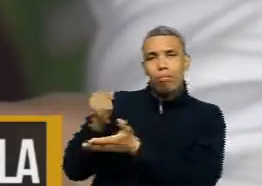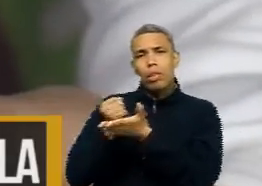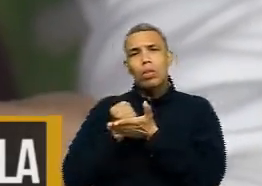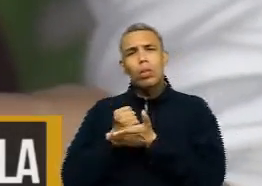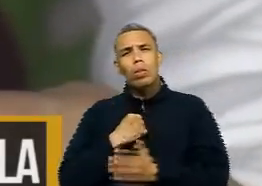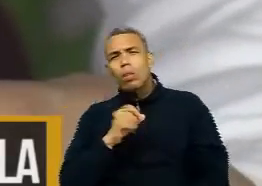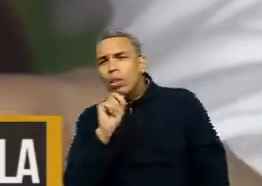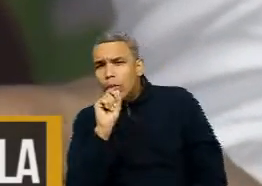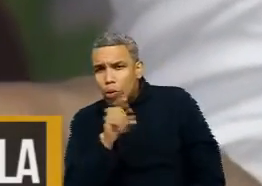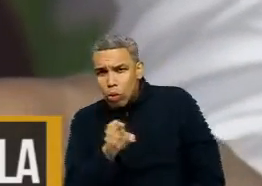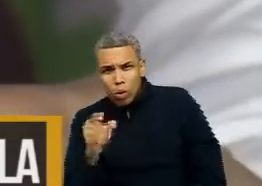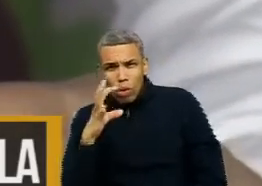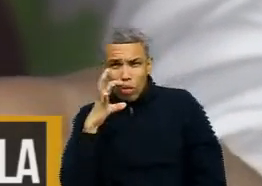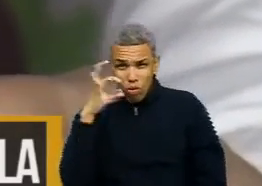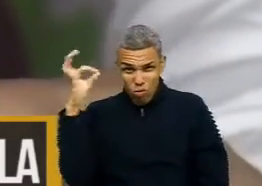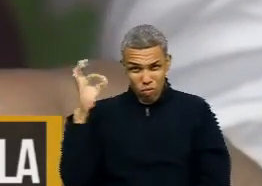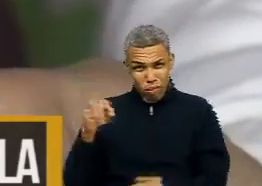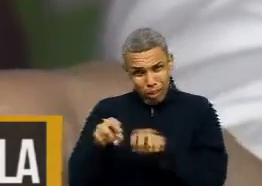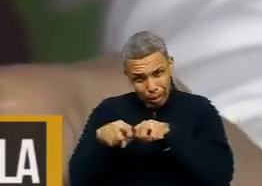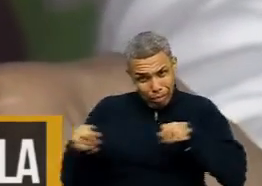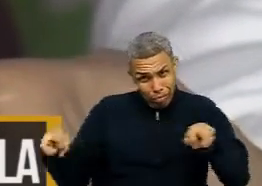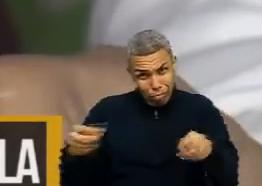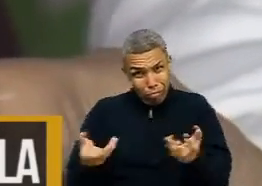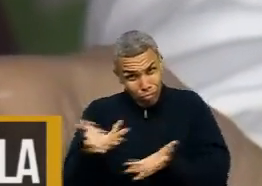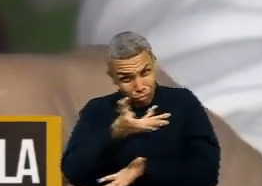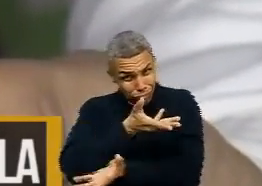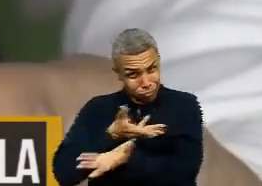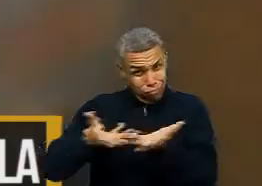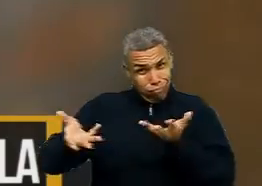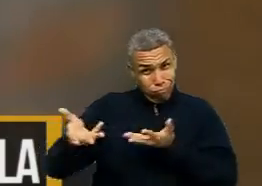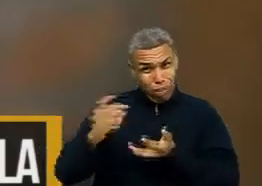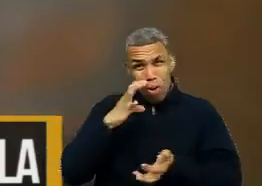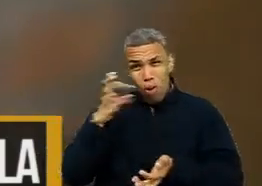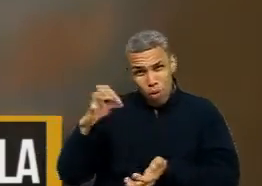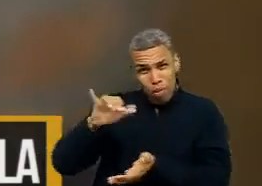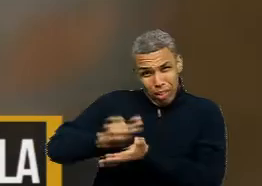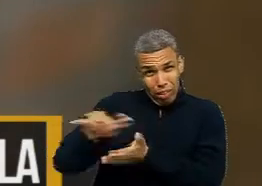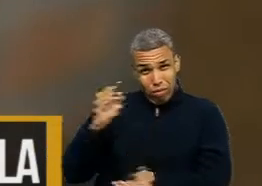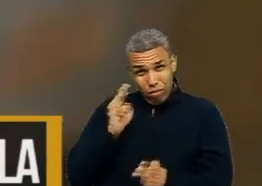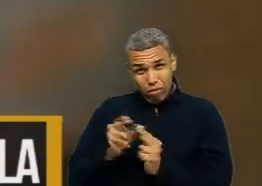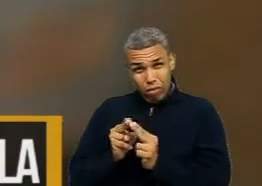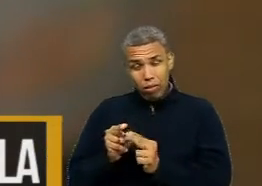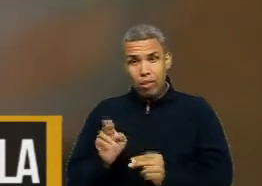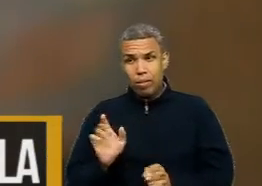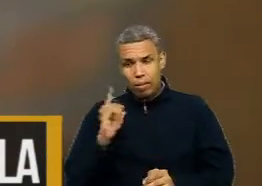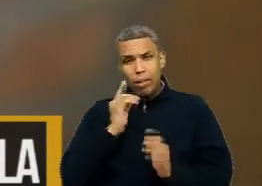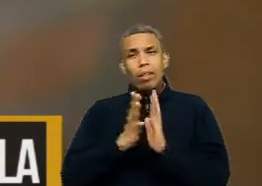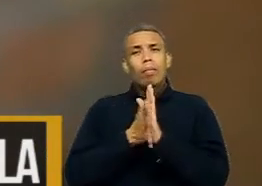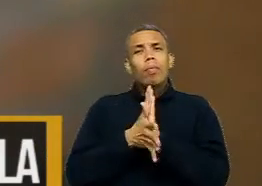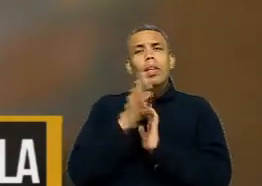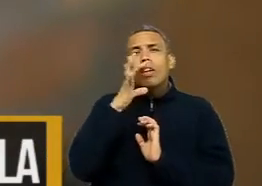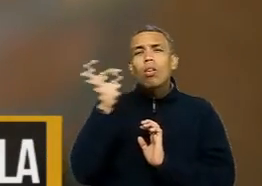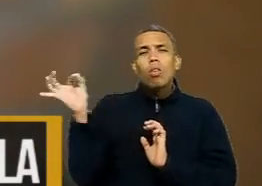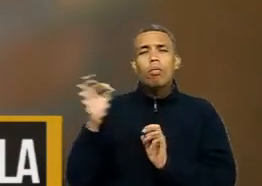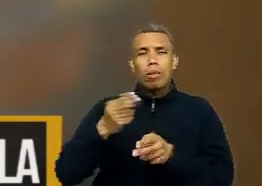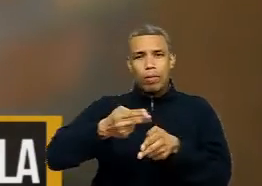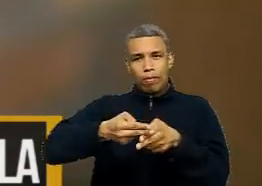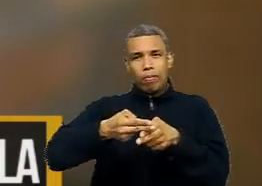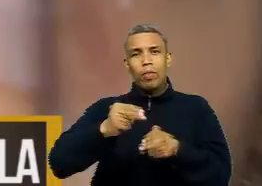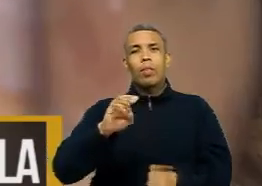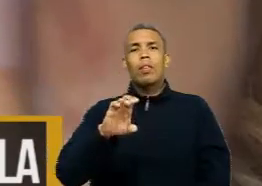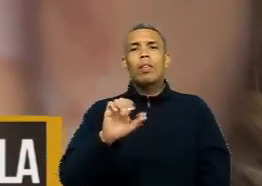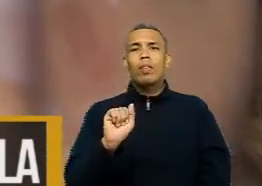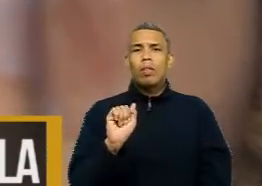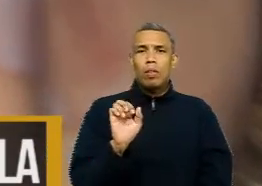persona? Porque estábamos tomando con mi tío y una tía mía. Como Carlos Alberto Carrasquilla Montoya, fue identificado el victimario, quien ahora